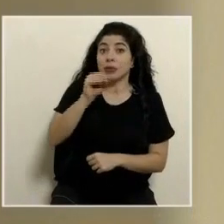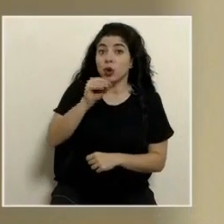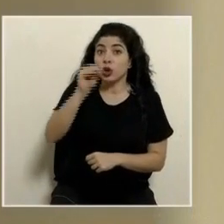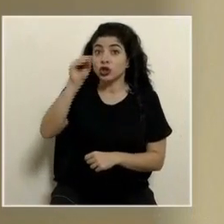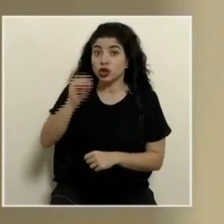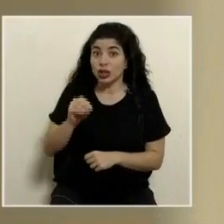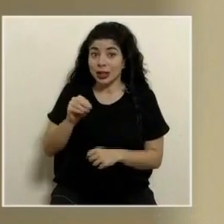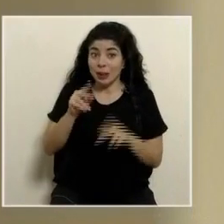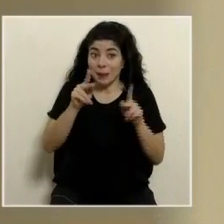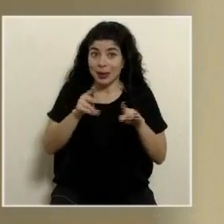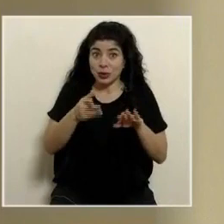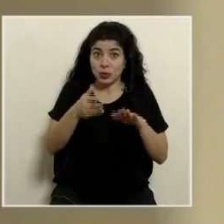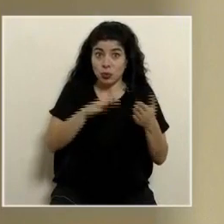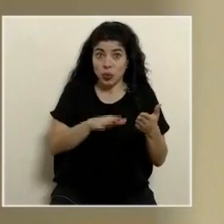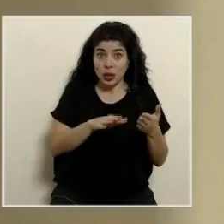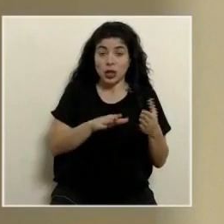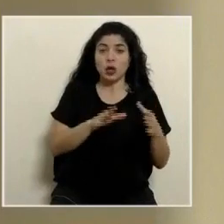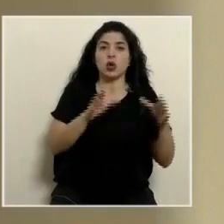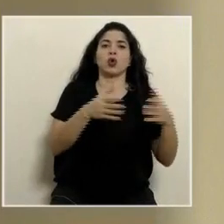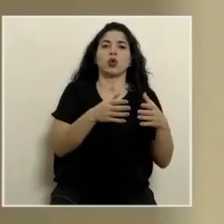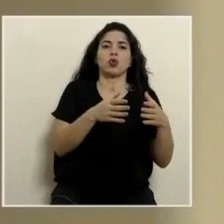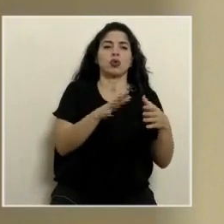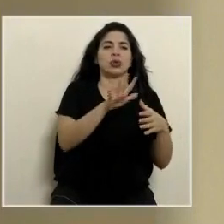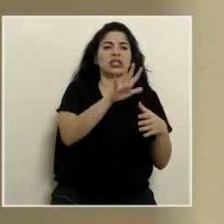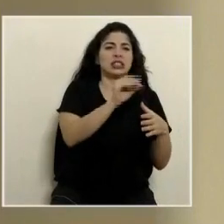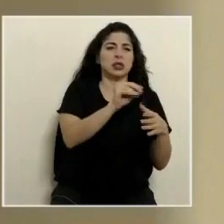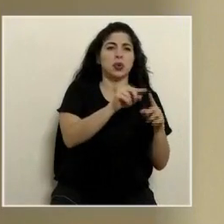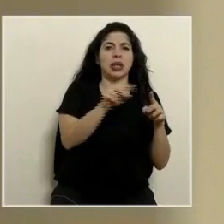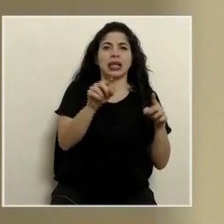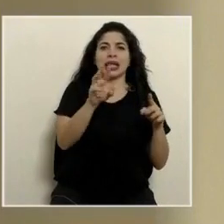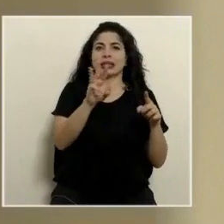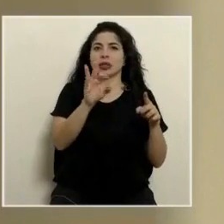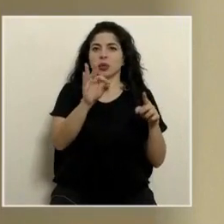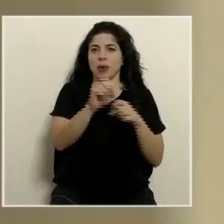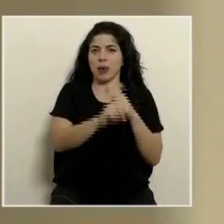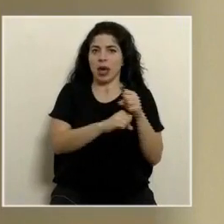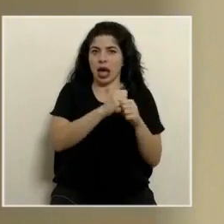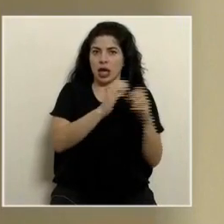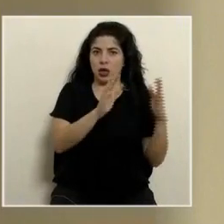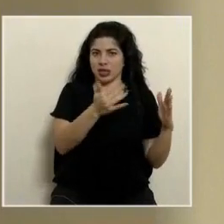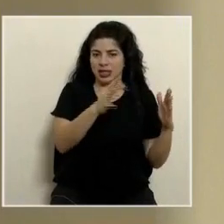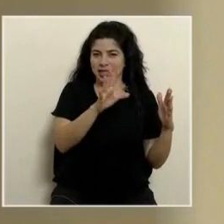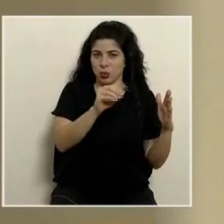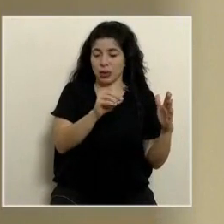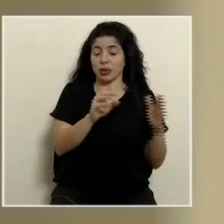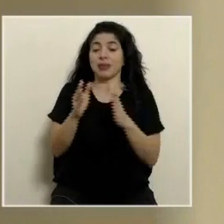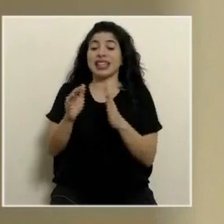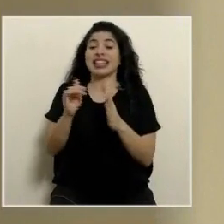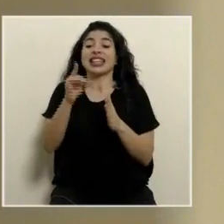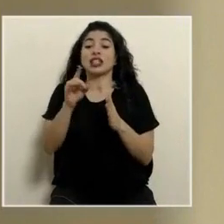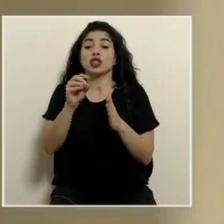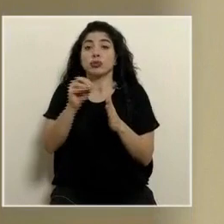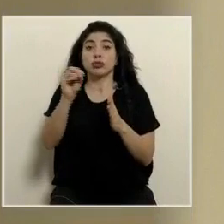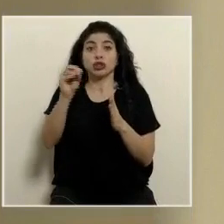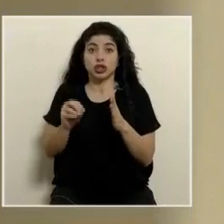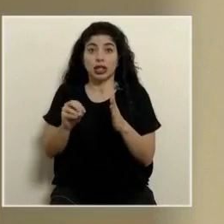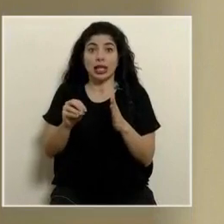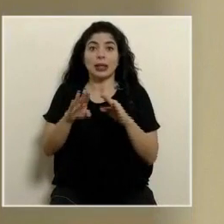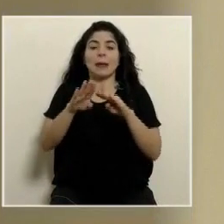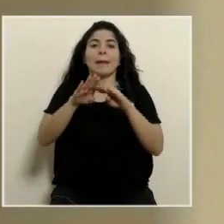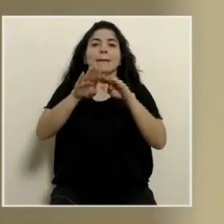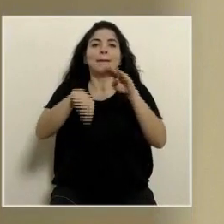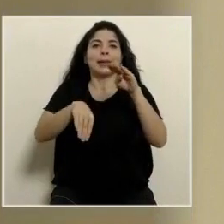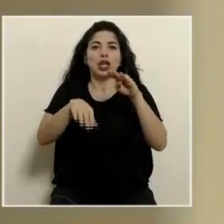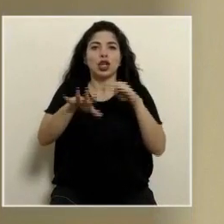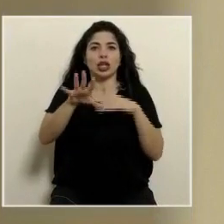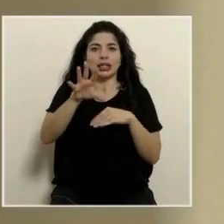personas fallecidas se registraron en el grupo de 50 a 69 años y el 18% en menores